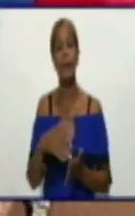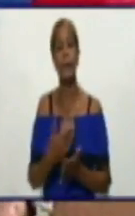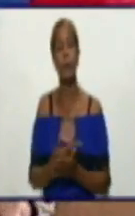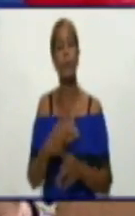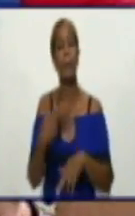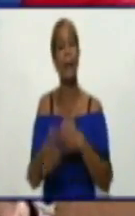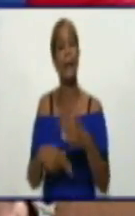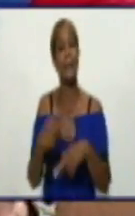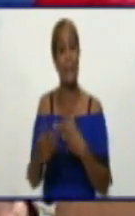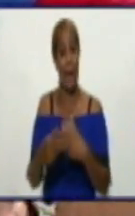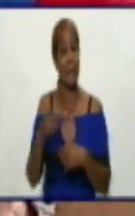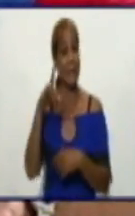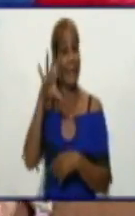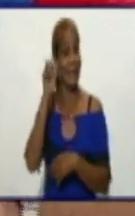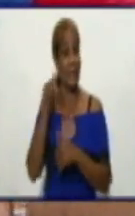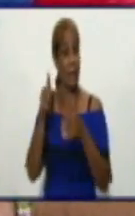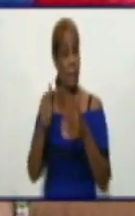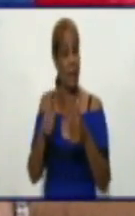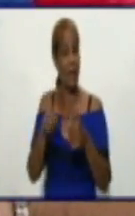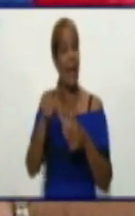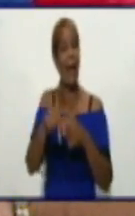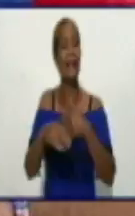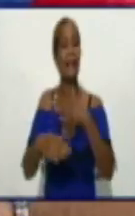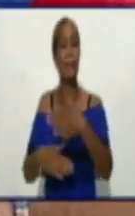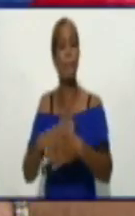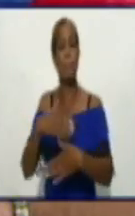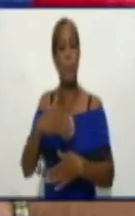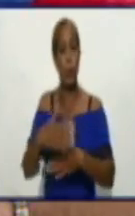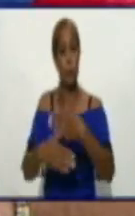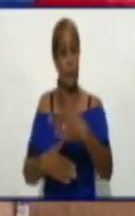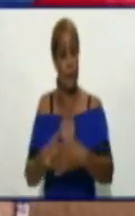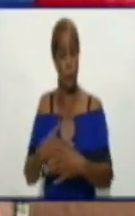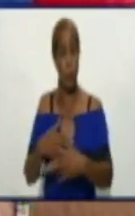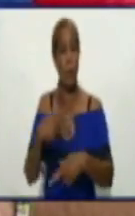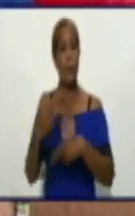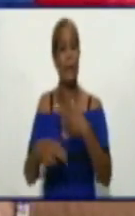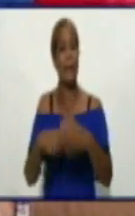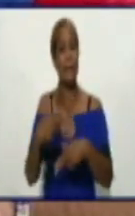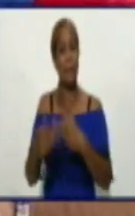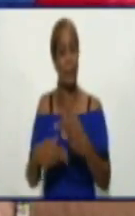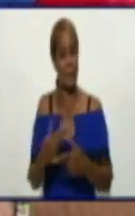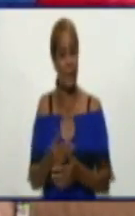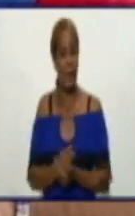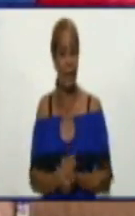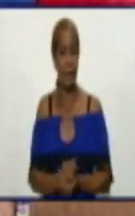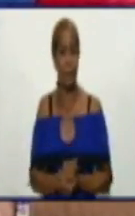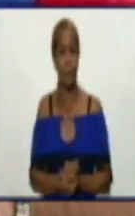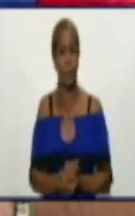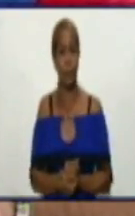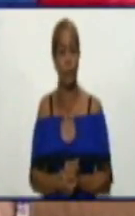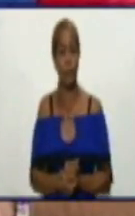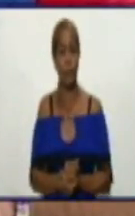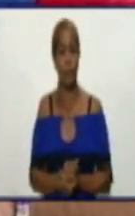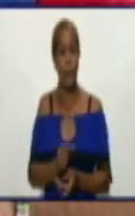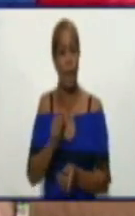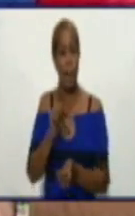para que sea mejor comprensible el proceso para que se va a llevar a cabo sin mucho tecnicismo, a